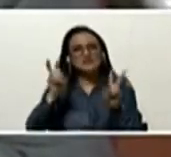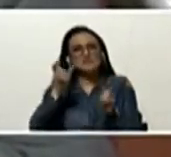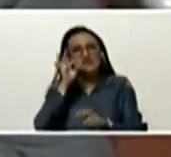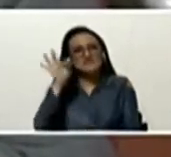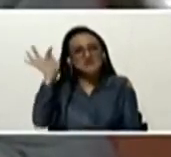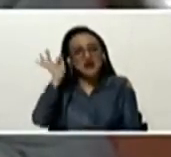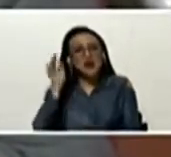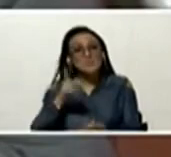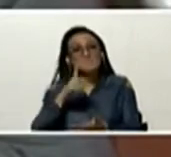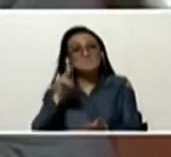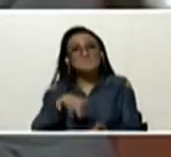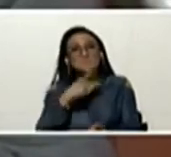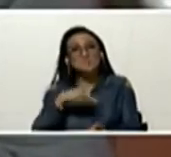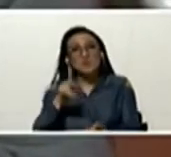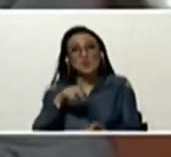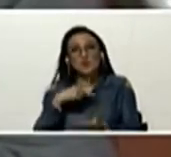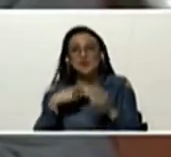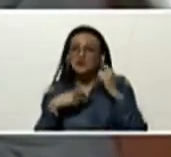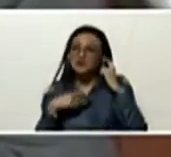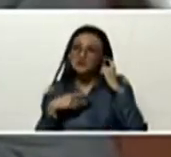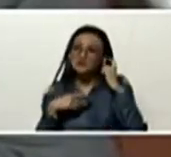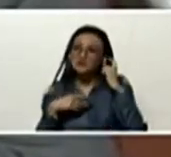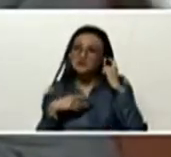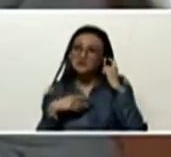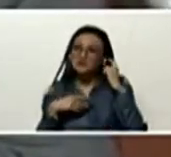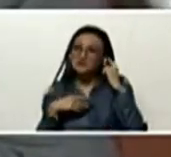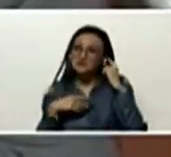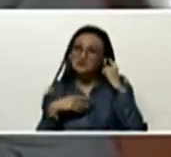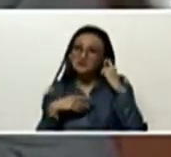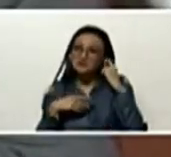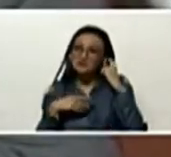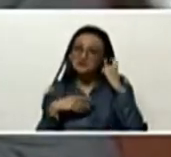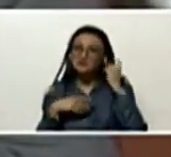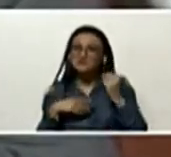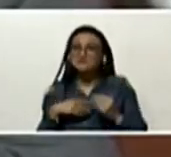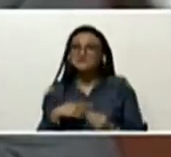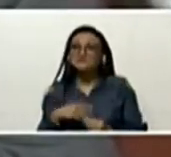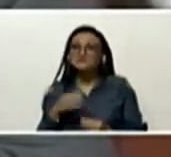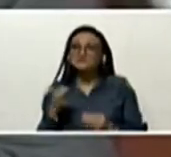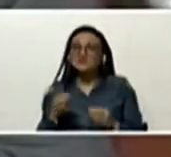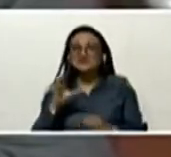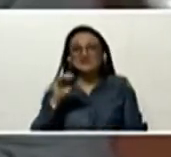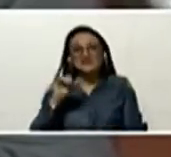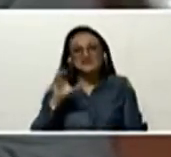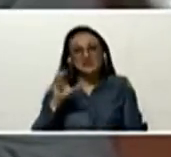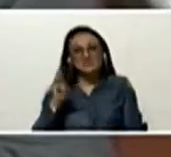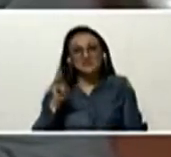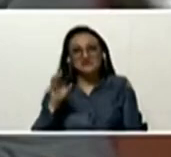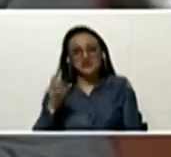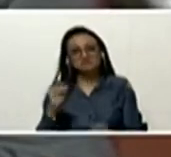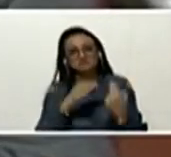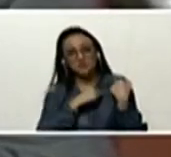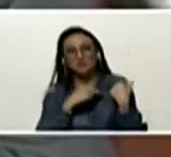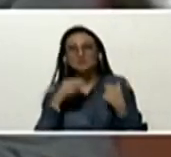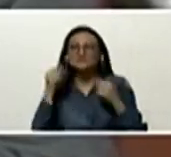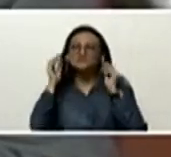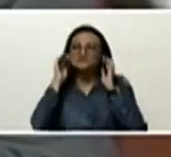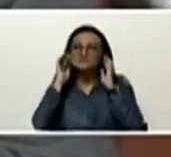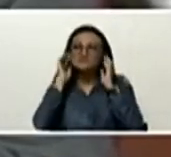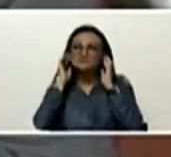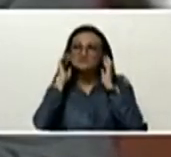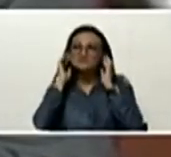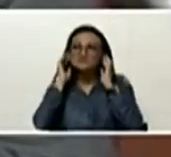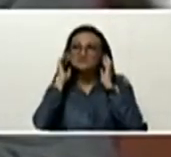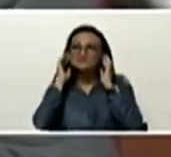poeta y tiene bajo su dirección como órganos auxiliares de justicia el CICPC, ¿verdad? Entonces bromeaba el